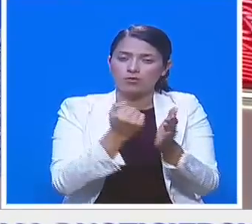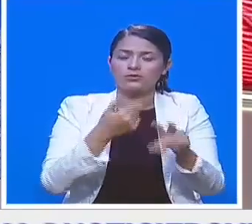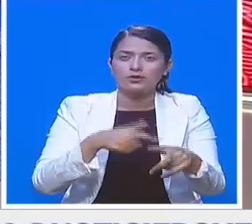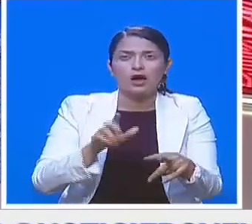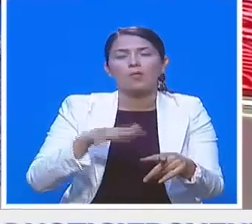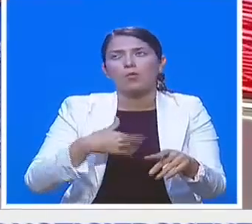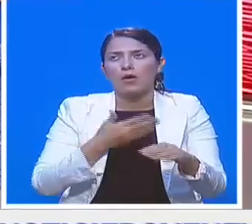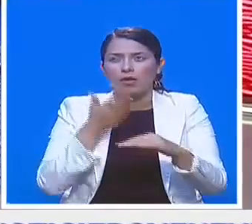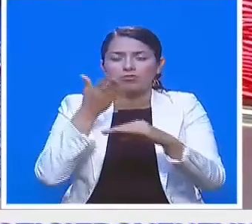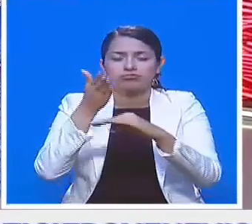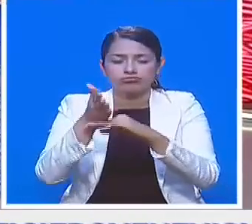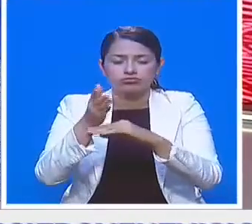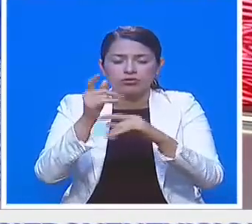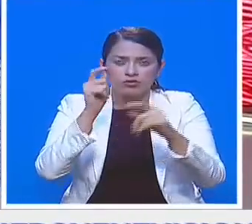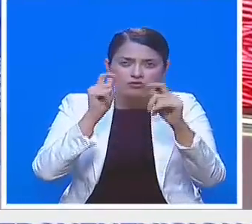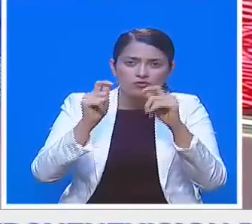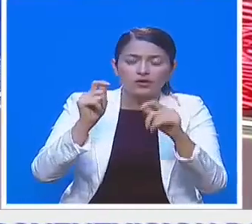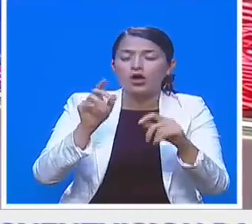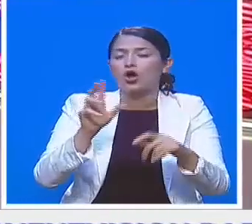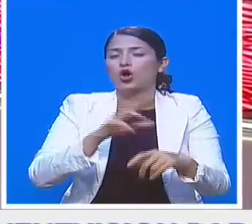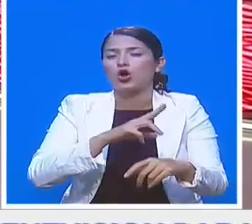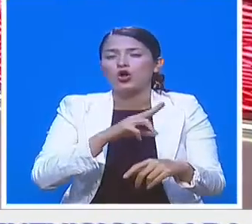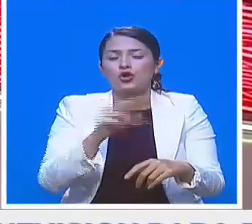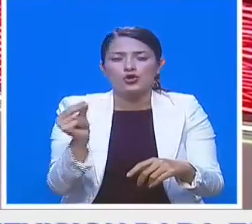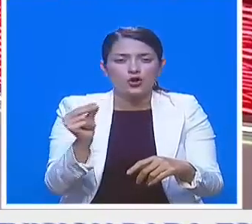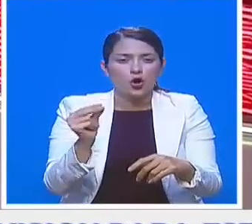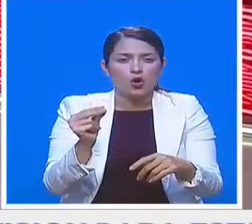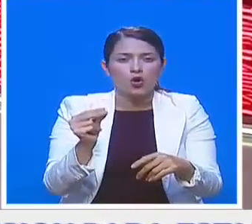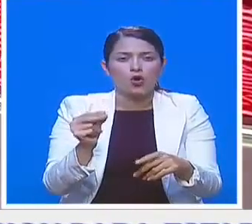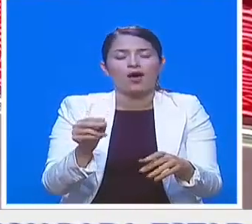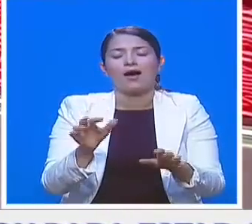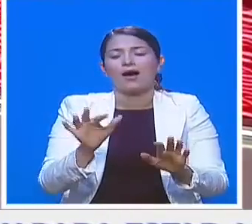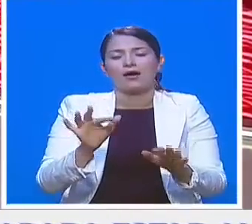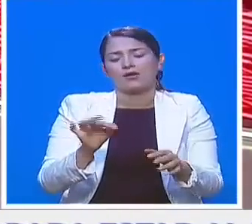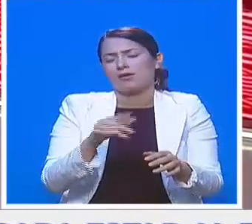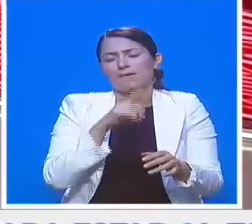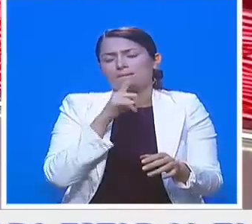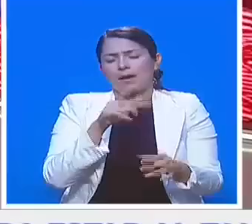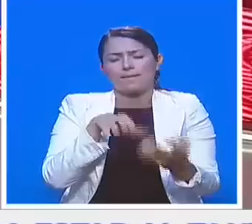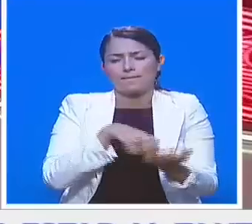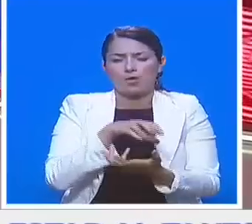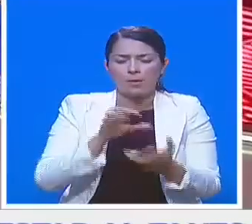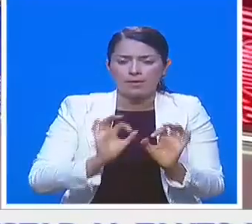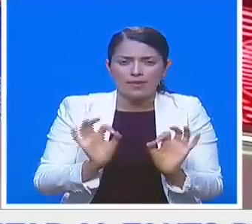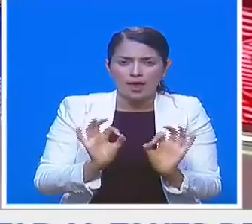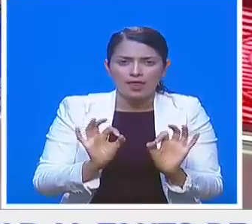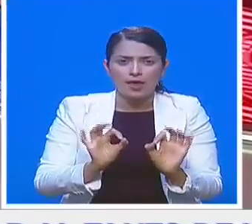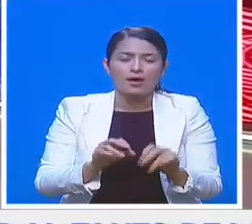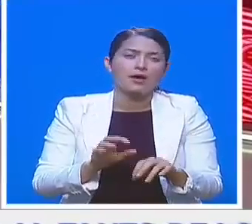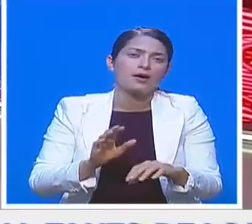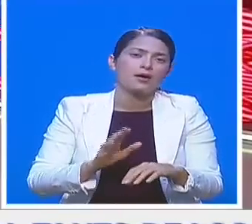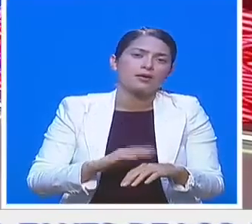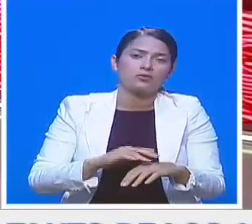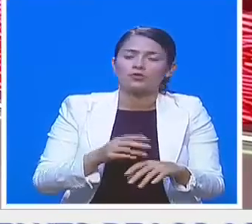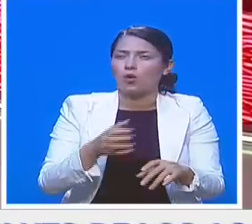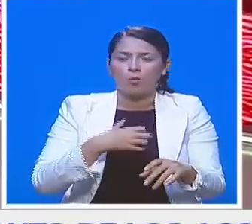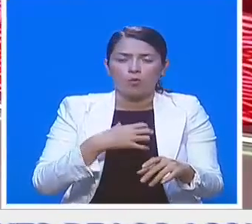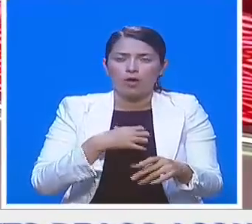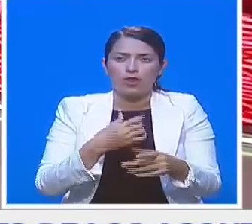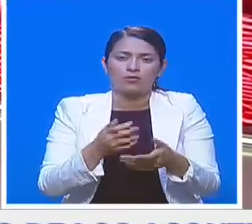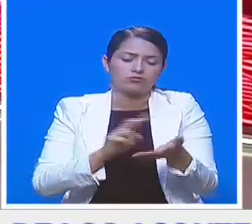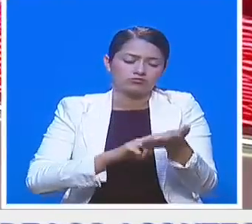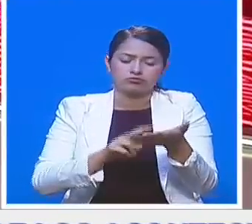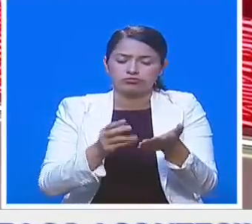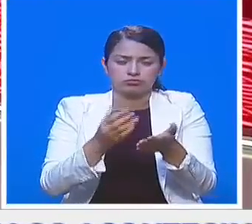inmigrante o no inmigrante, no serán afectadas con la nueva restricción, es decir, no se revocará el